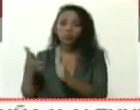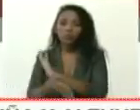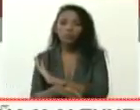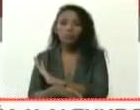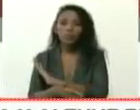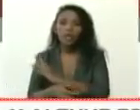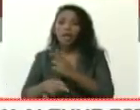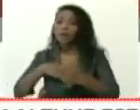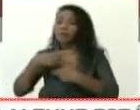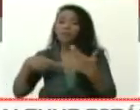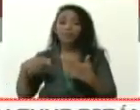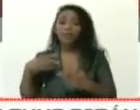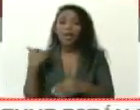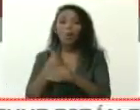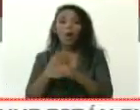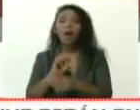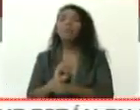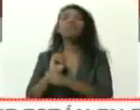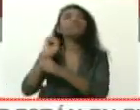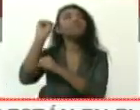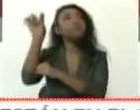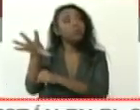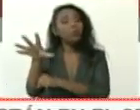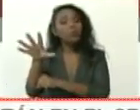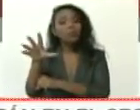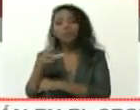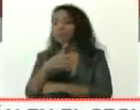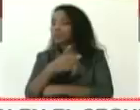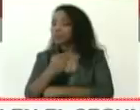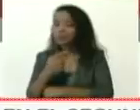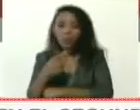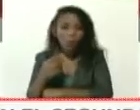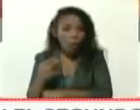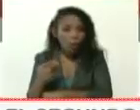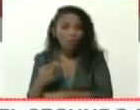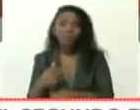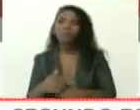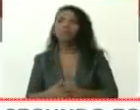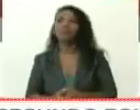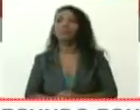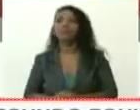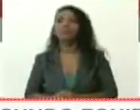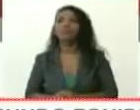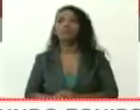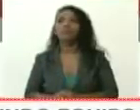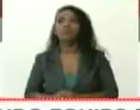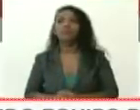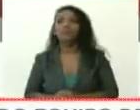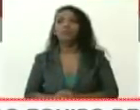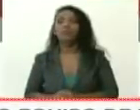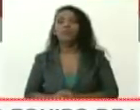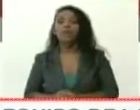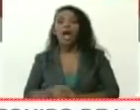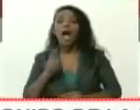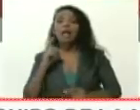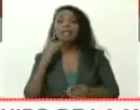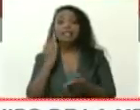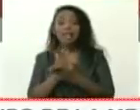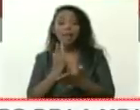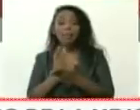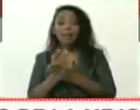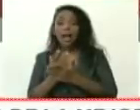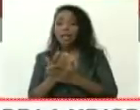no se exportan. Les dicen, le dan a veces una... Por un lado subestiman a la revolución